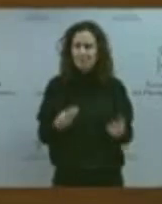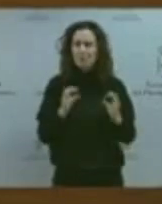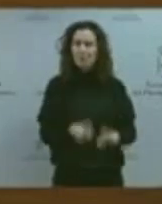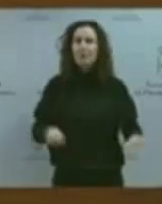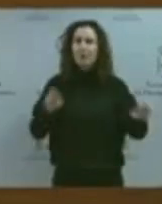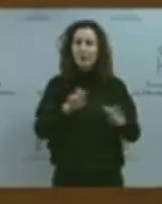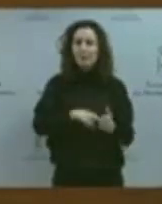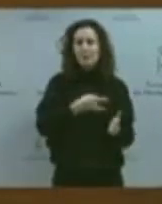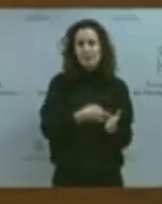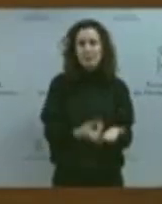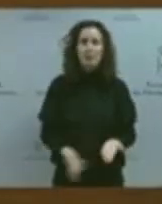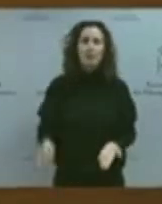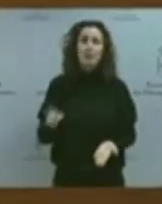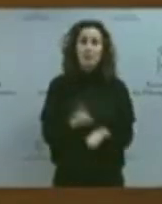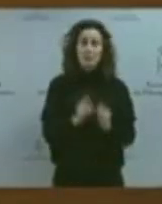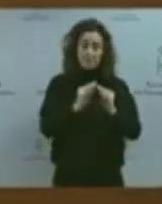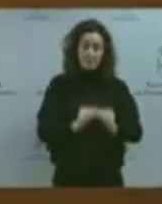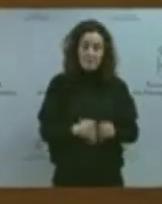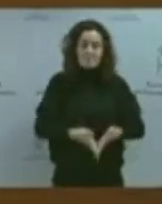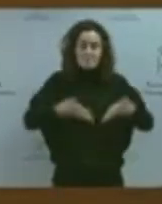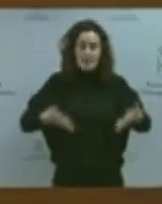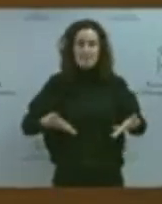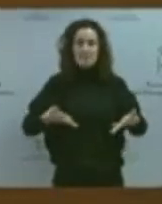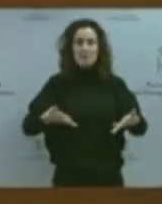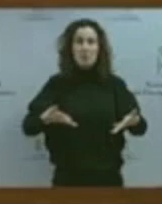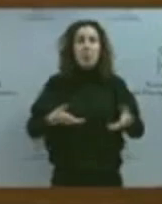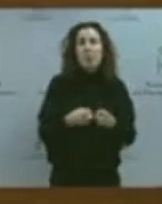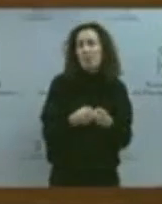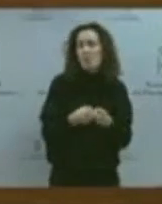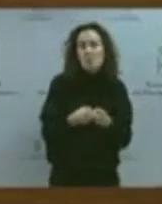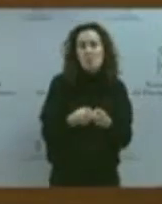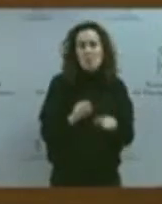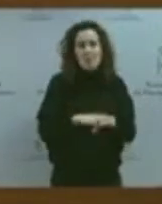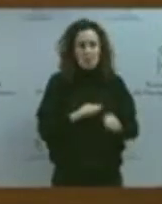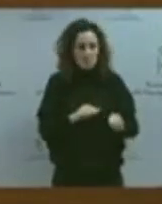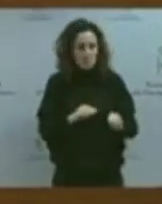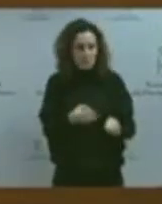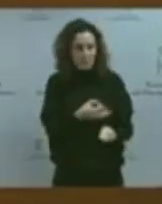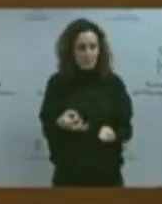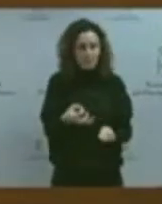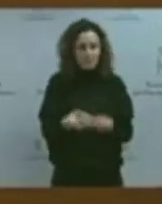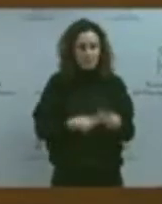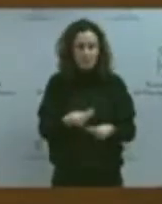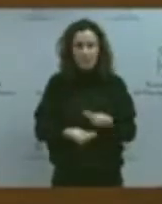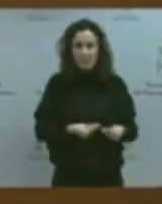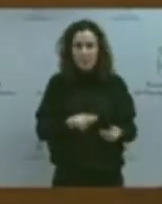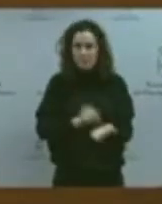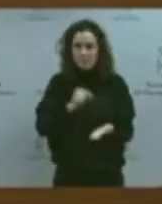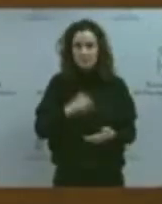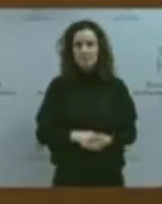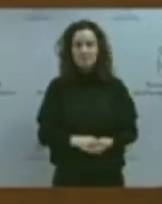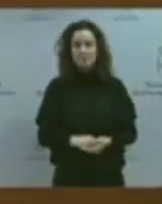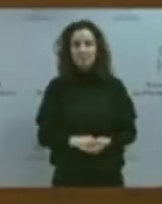lo vamos a abreviar para que sea operativo y se pueda hacer lo más rápido que se pueda. Una vez que se inicia